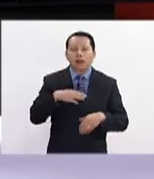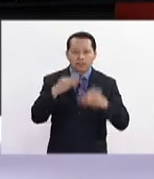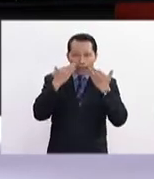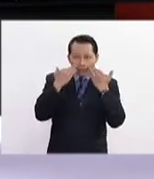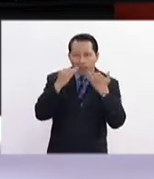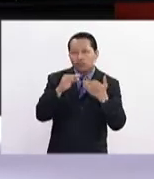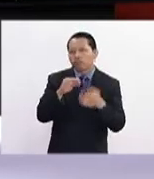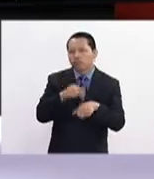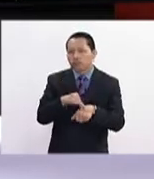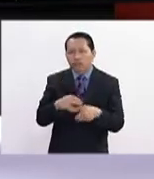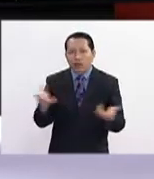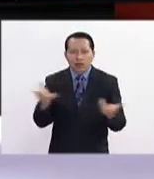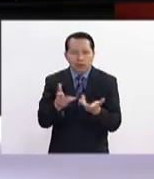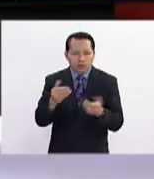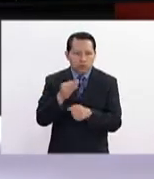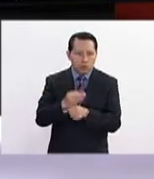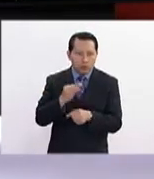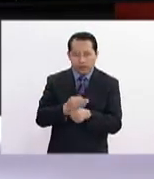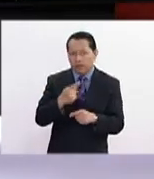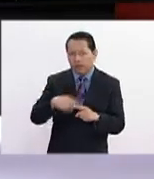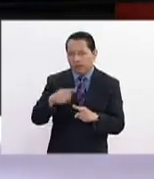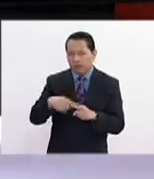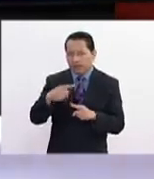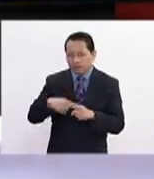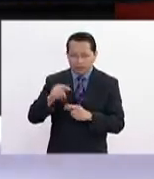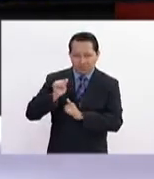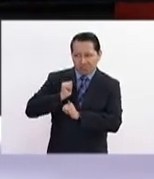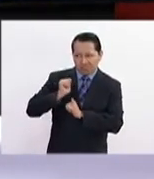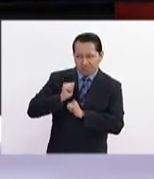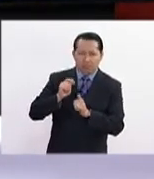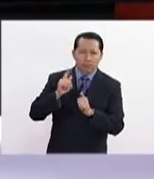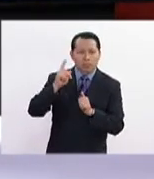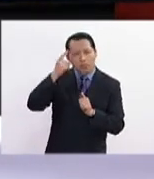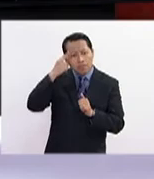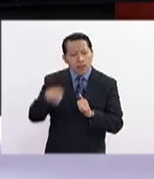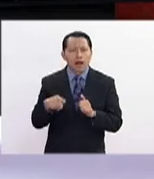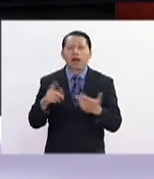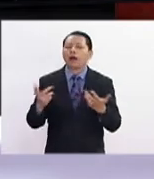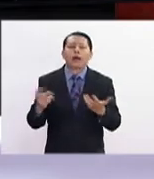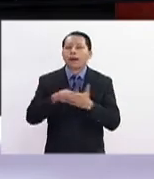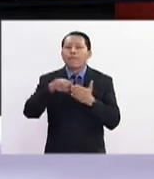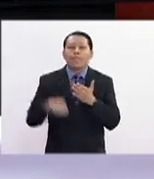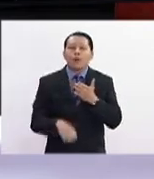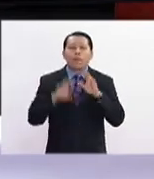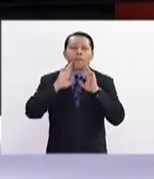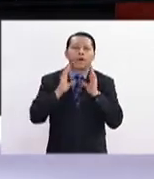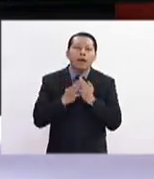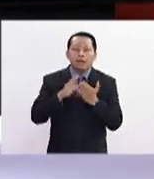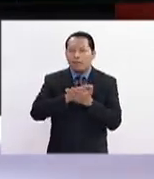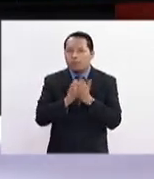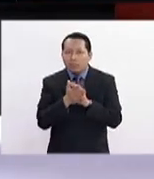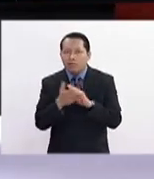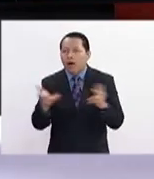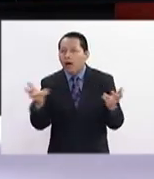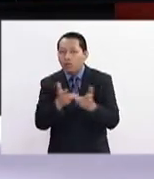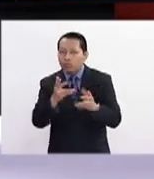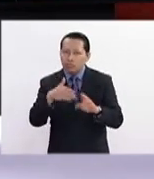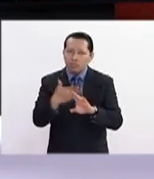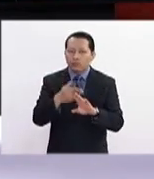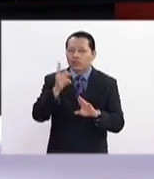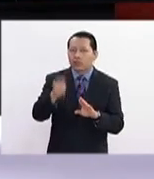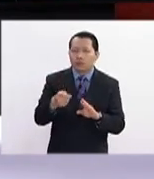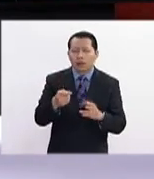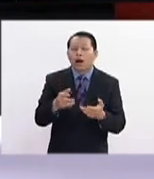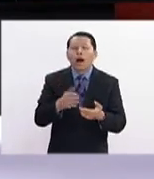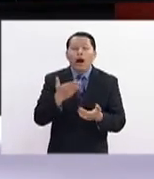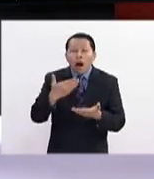la actuación actual de las Fuerzas Armadas en el combate, por ejemplo, al crimen organizado, ¿cuál va a ser la